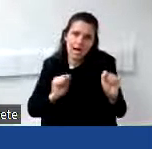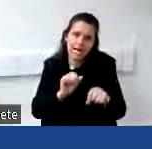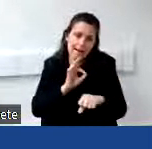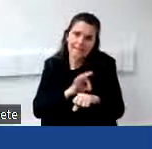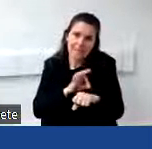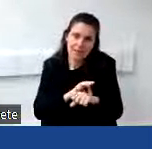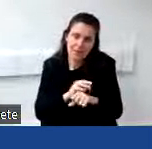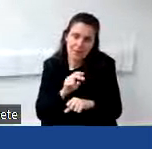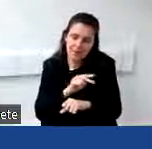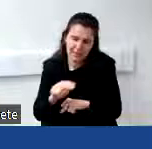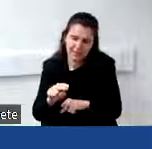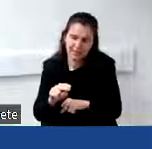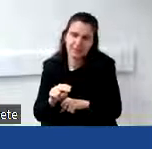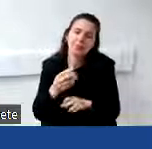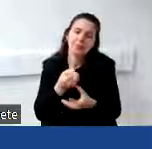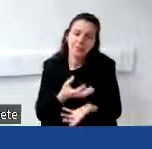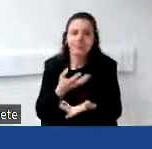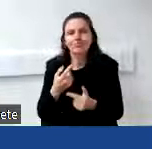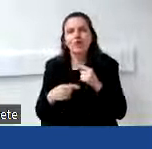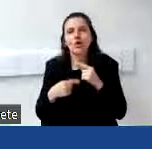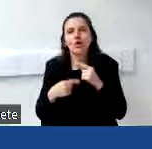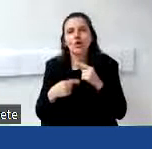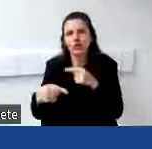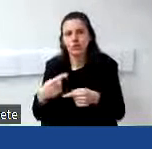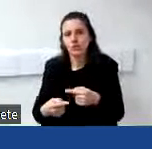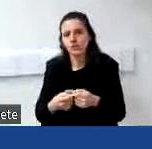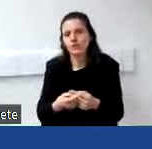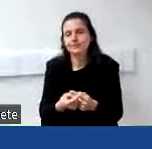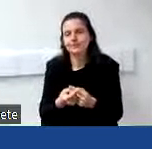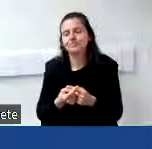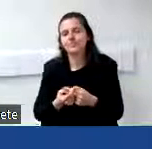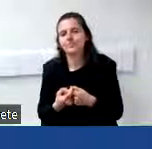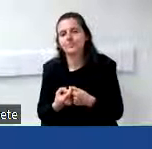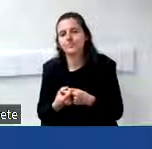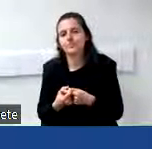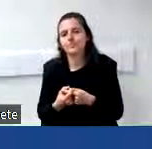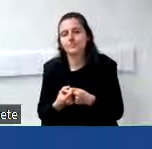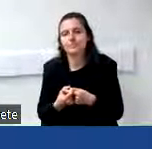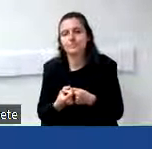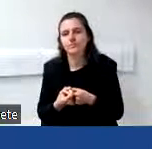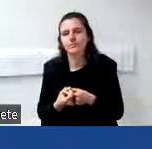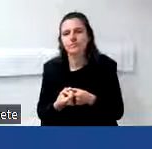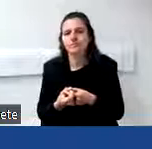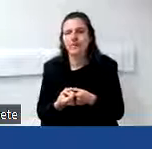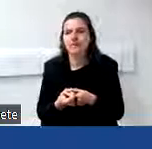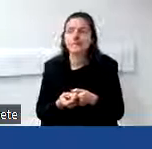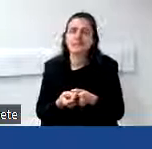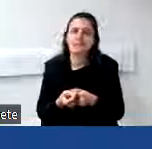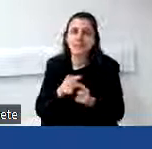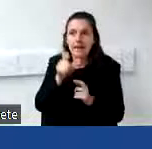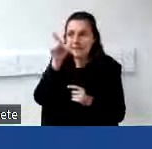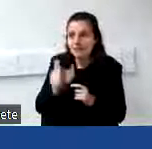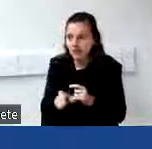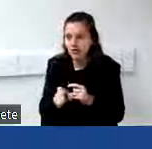con discapacidad psíquica viene a un médico general, que ese médico general siempre sea el mismo. Y si la persona no